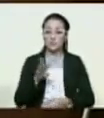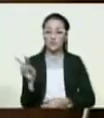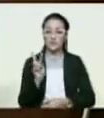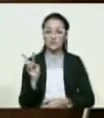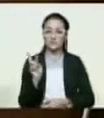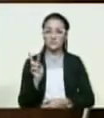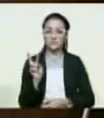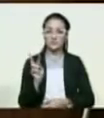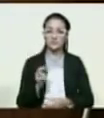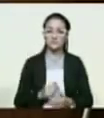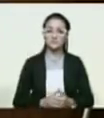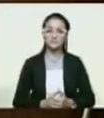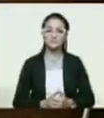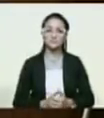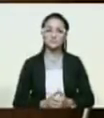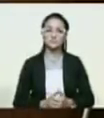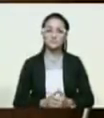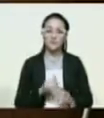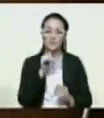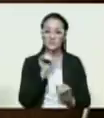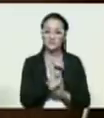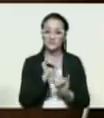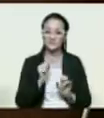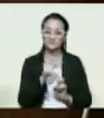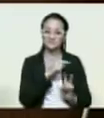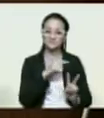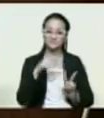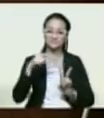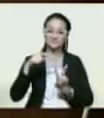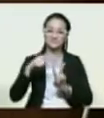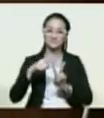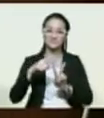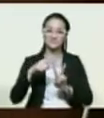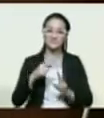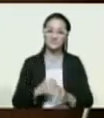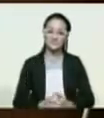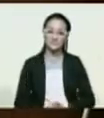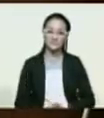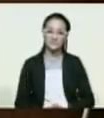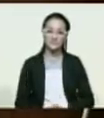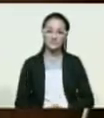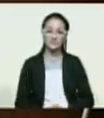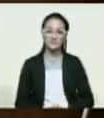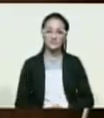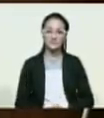bolivariana de venezuela con esta información nosotros vamos a retornar nuevamente el pase a los estudios adelante